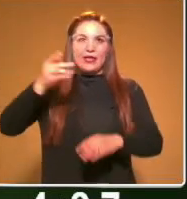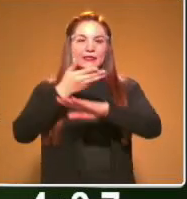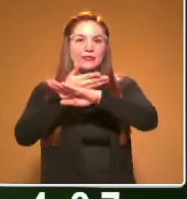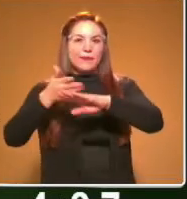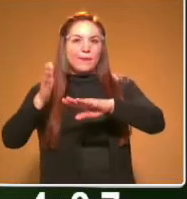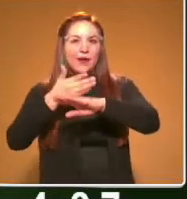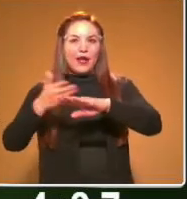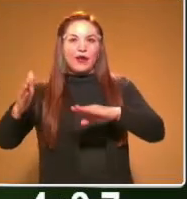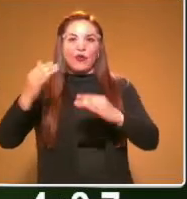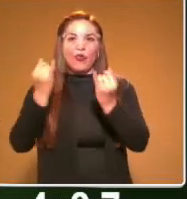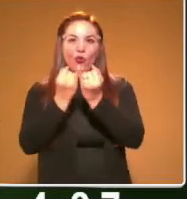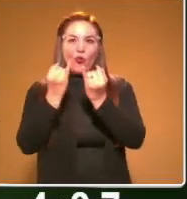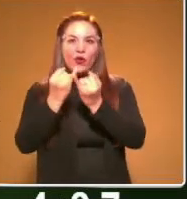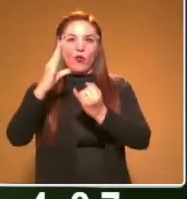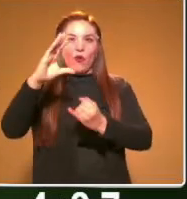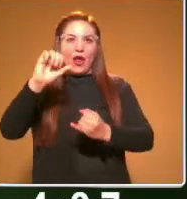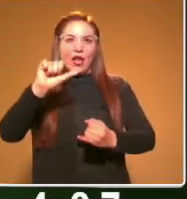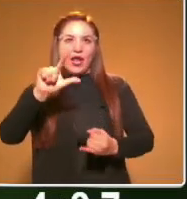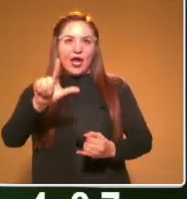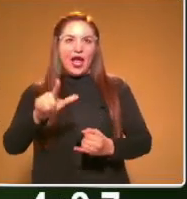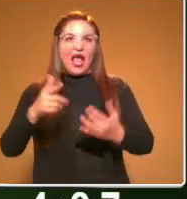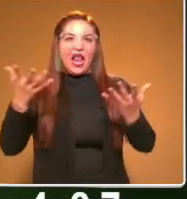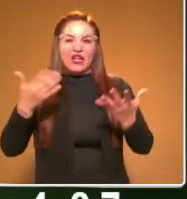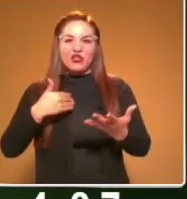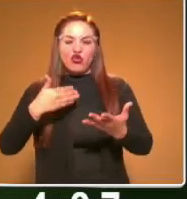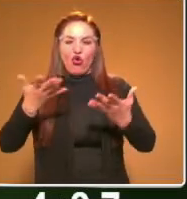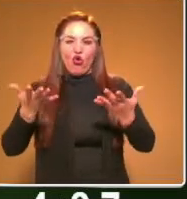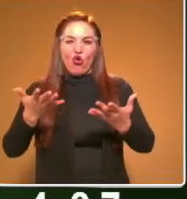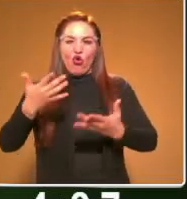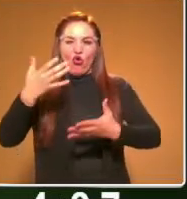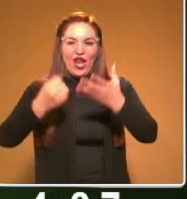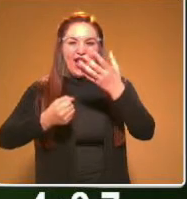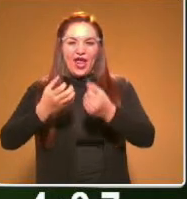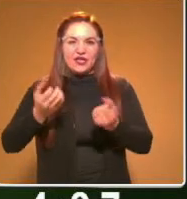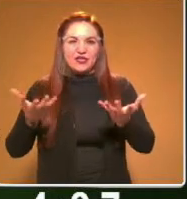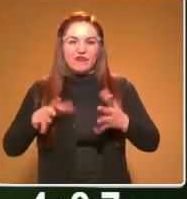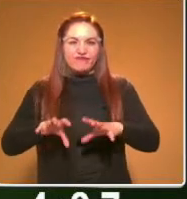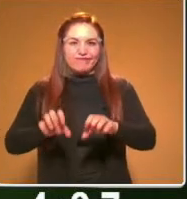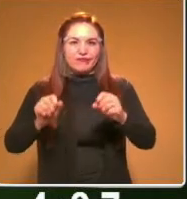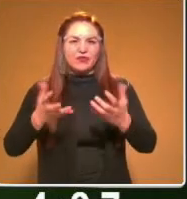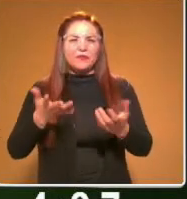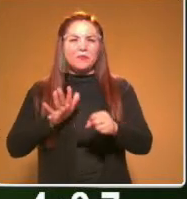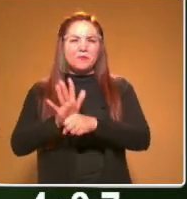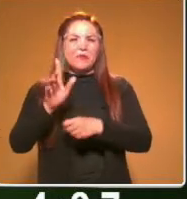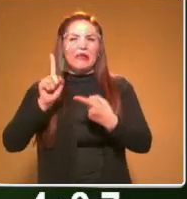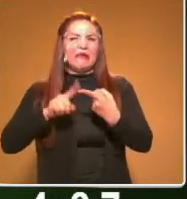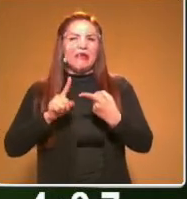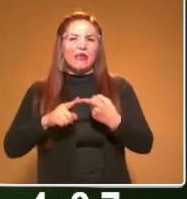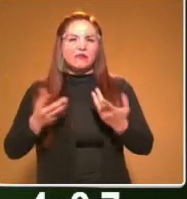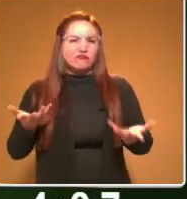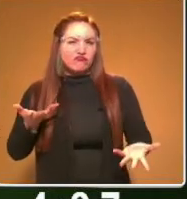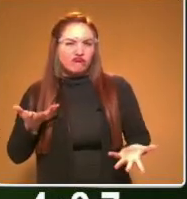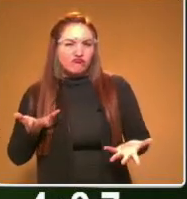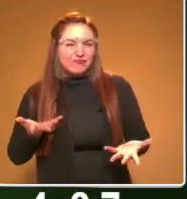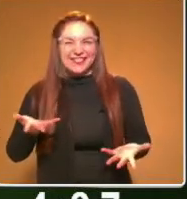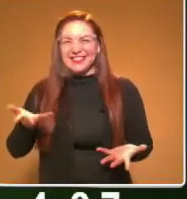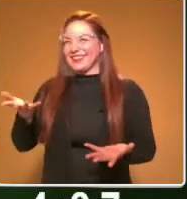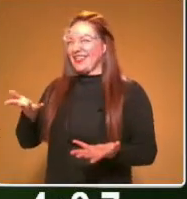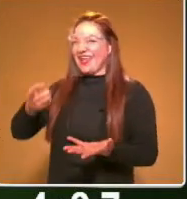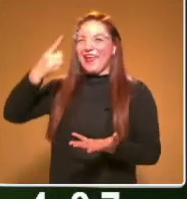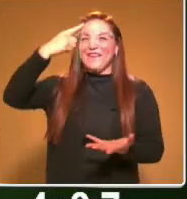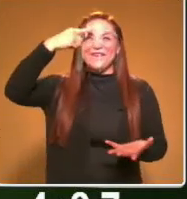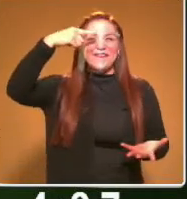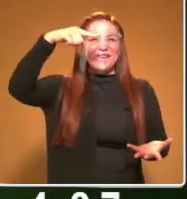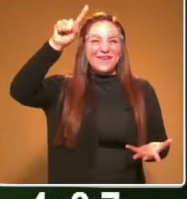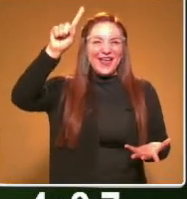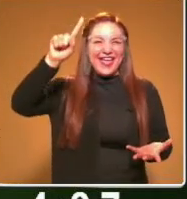¿qué hace? Me hacen de leche, ¿quién soy? Está bien fácil, maestra. Ay, maestra, hasta como cuando viene el